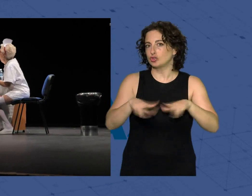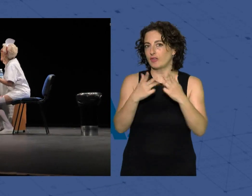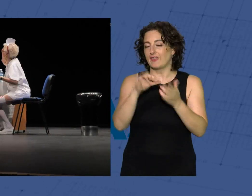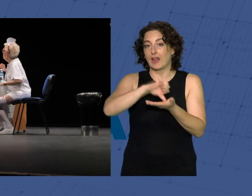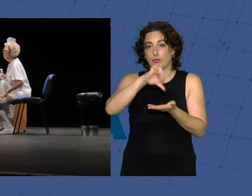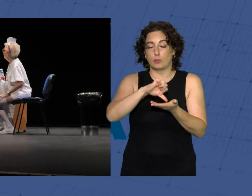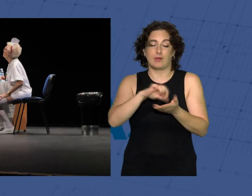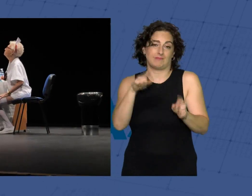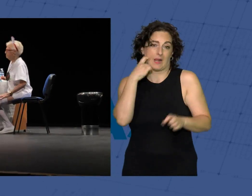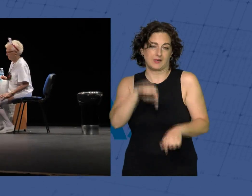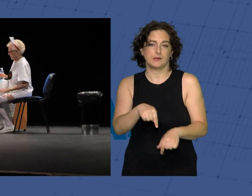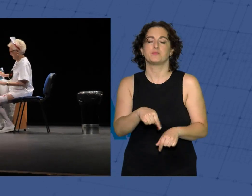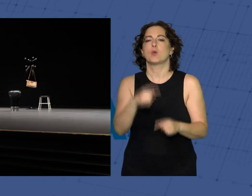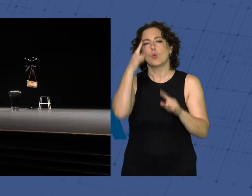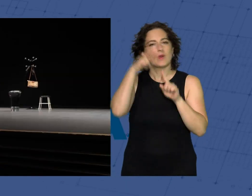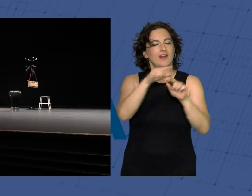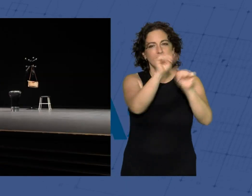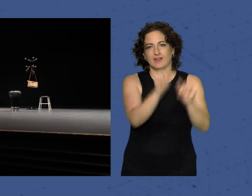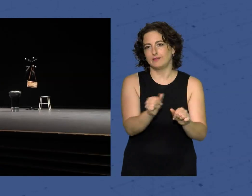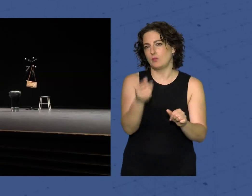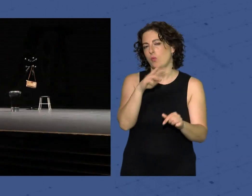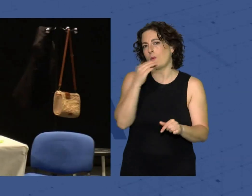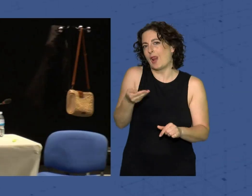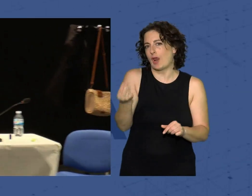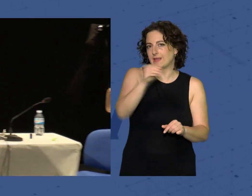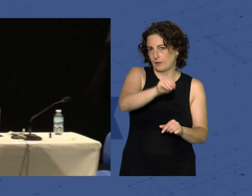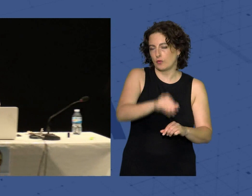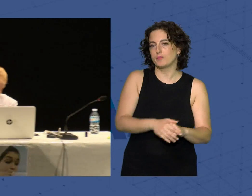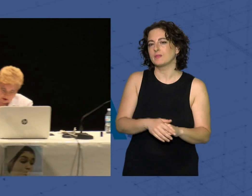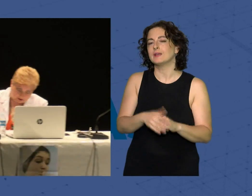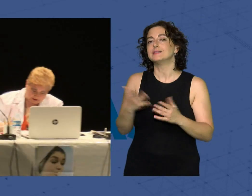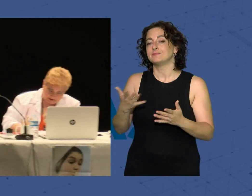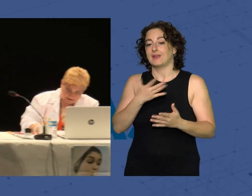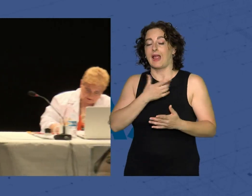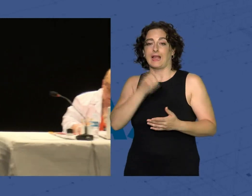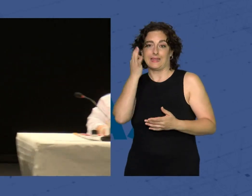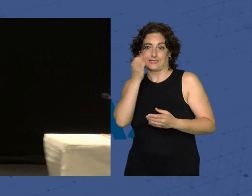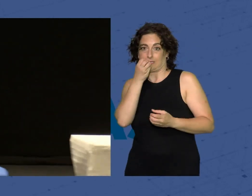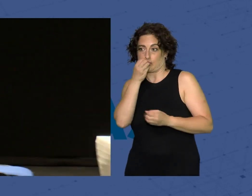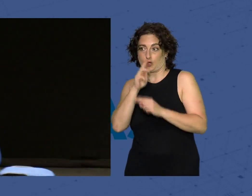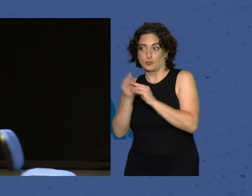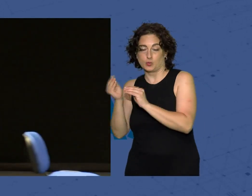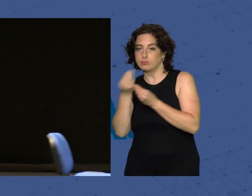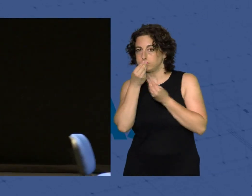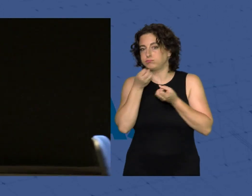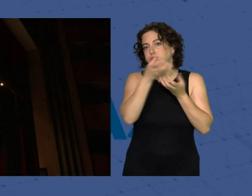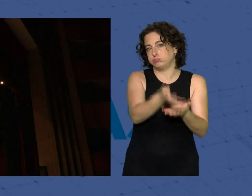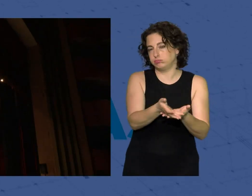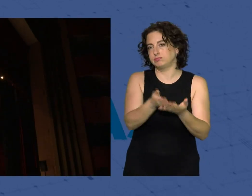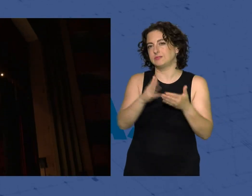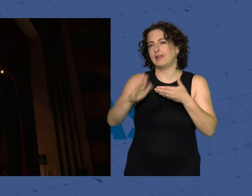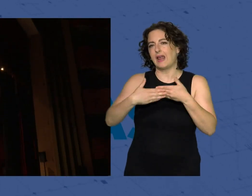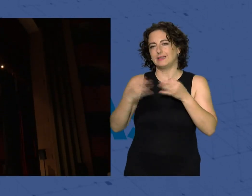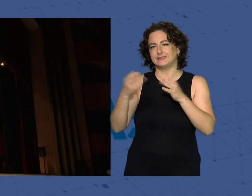como es hoy almería un referente y un valor añadido así lo ha trasladado en nombre de la alcaldesa María del Mar Vázquez en la gala de clausura de los talleres